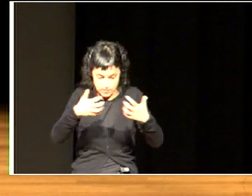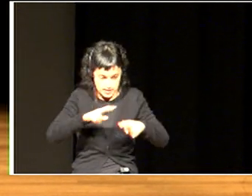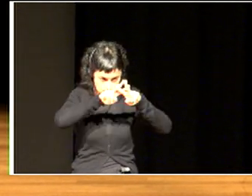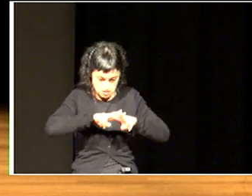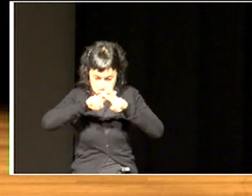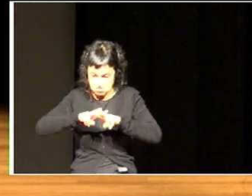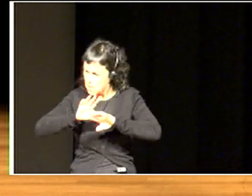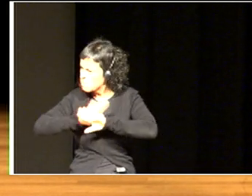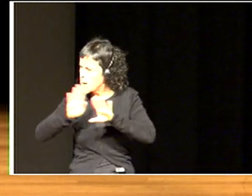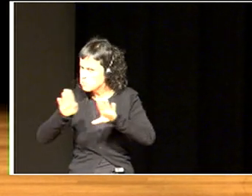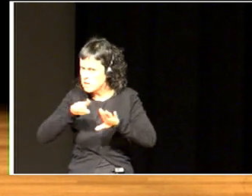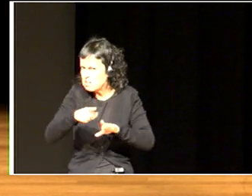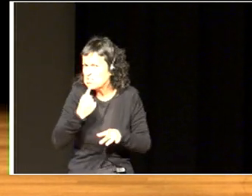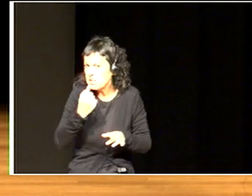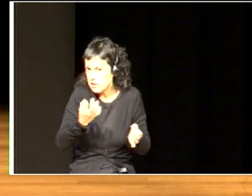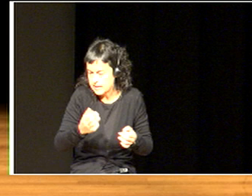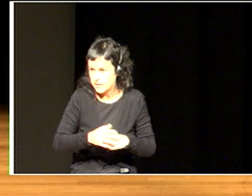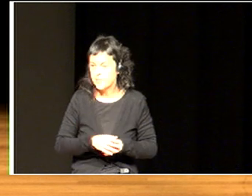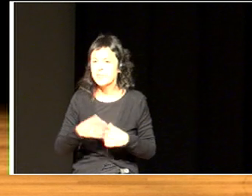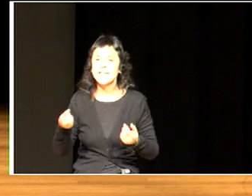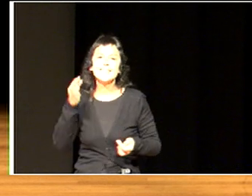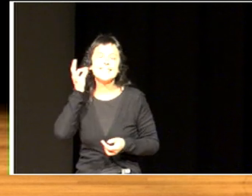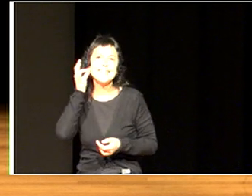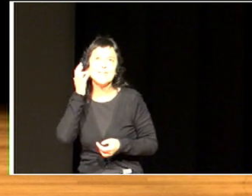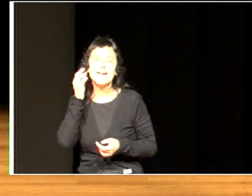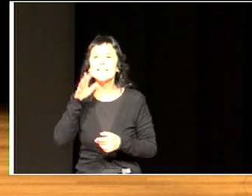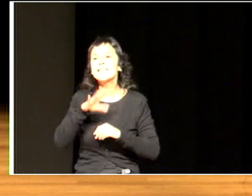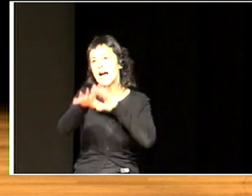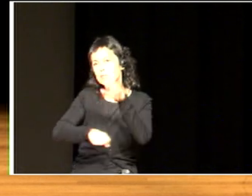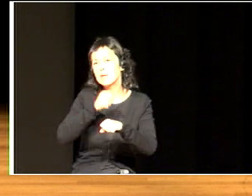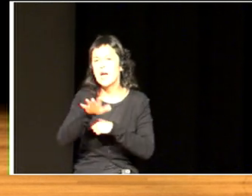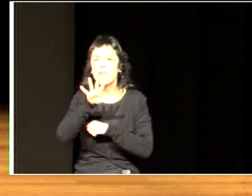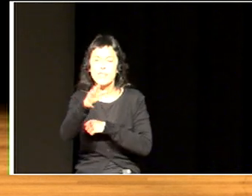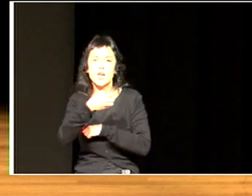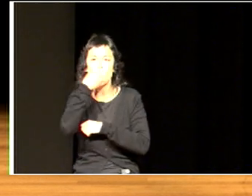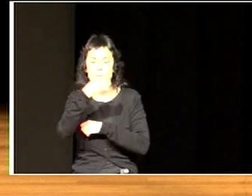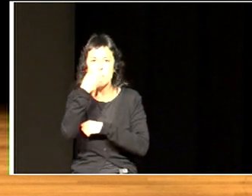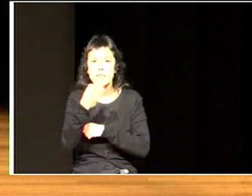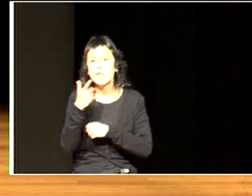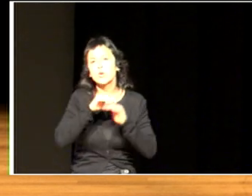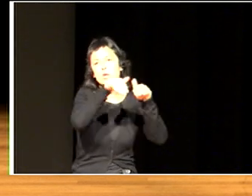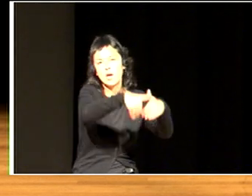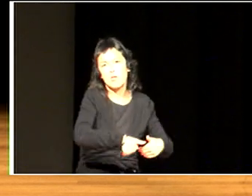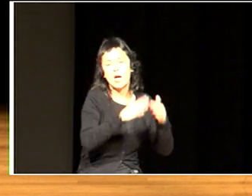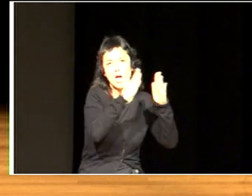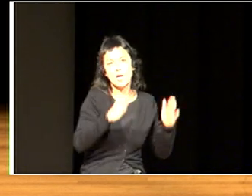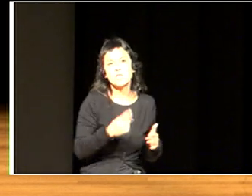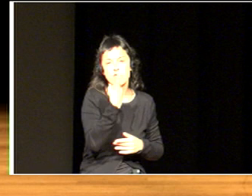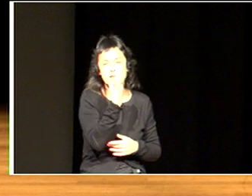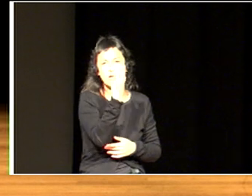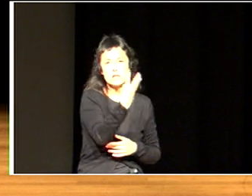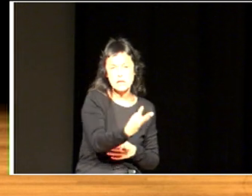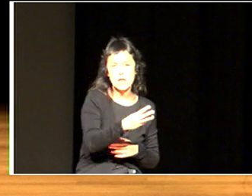más que eso está de marisa va a la compra compró cinco manzanas cuando llegó a casa sólo tenía tres aparte de medio después